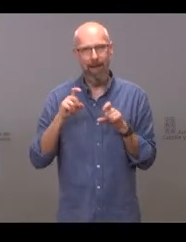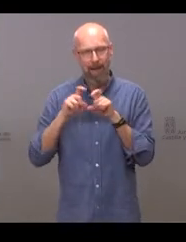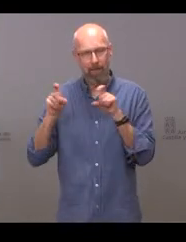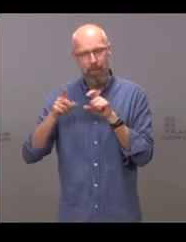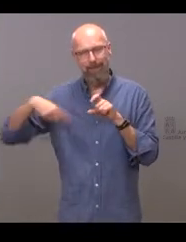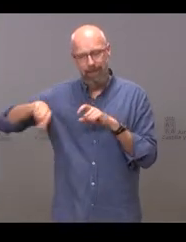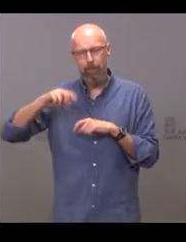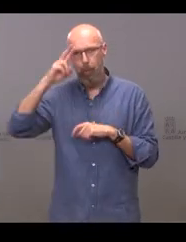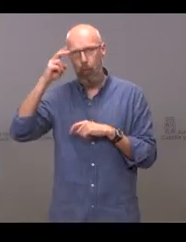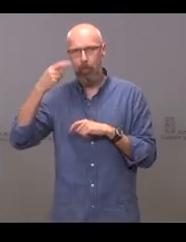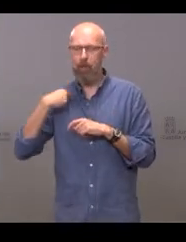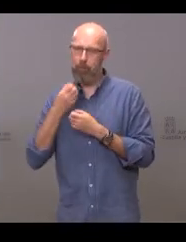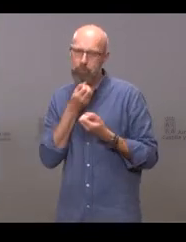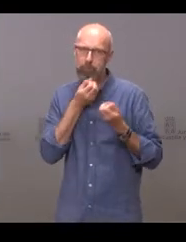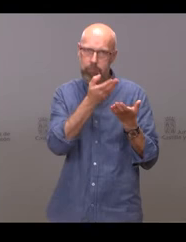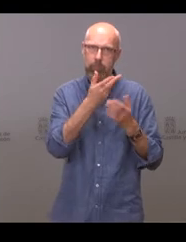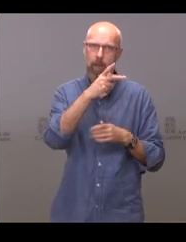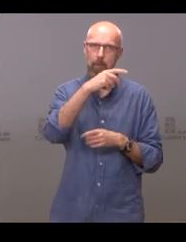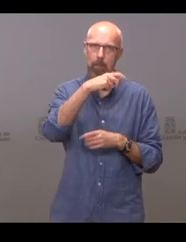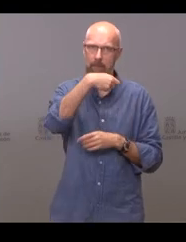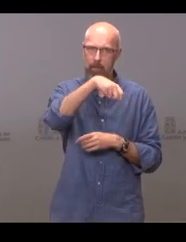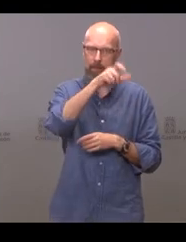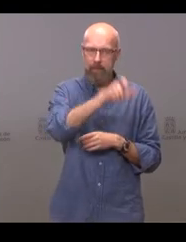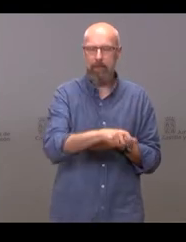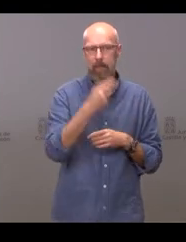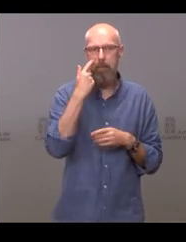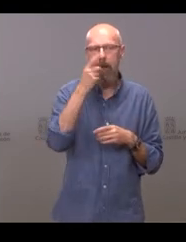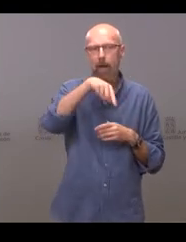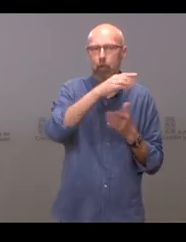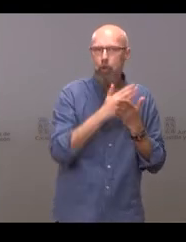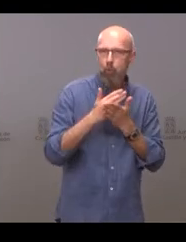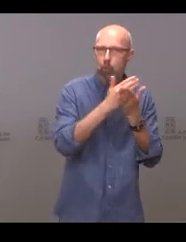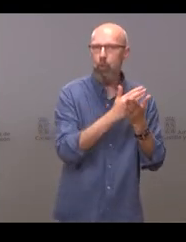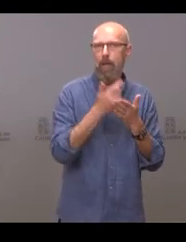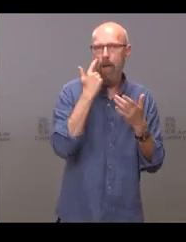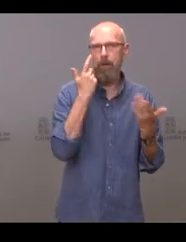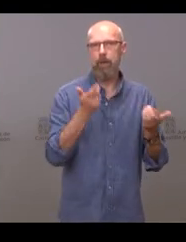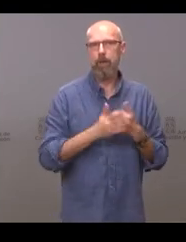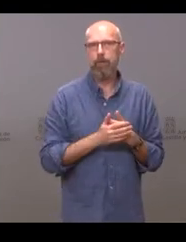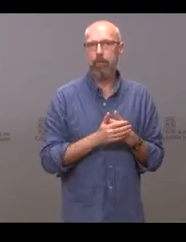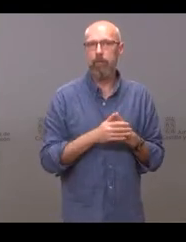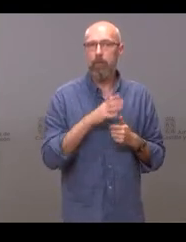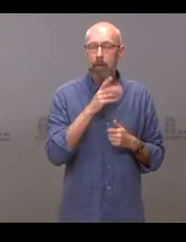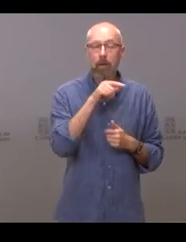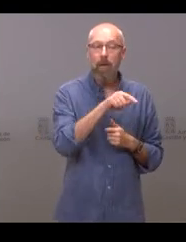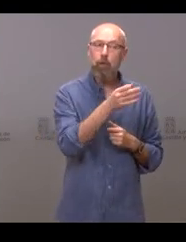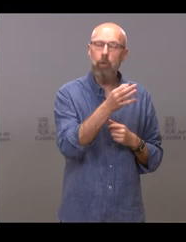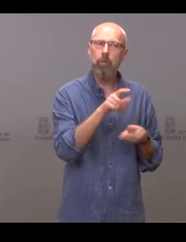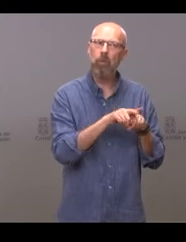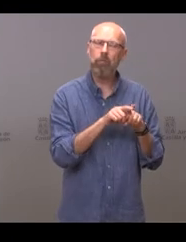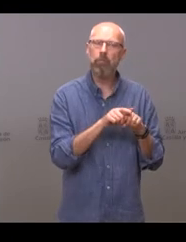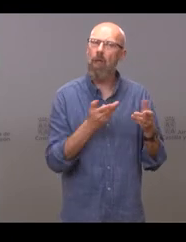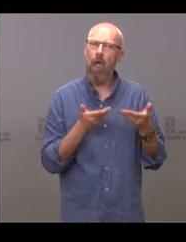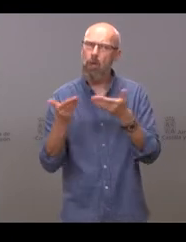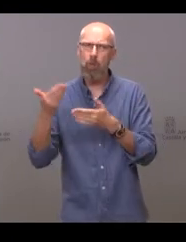vicepresidente que lo estime que el que lo vean que lo analicen porque creo que creo que sería un común una ayuda importante para